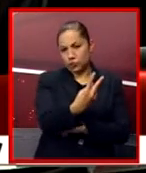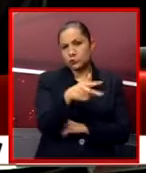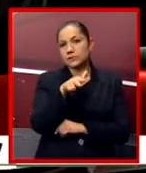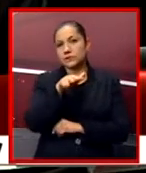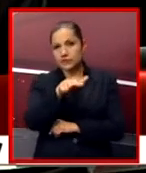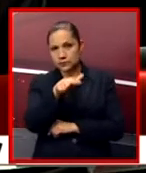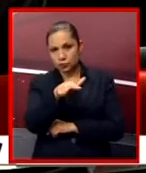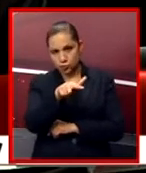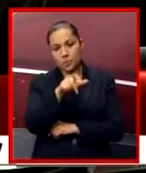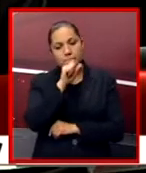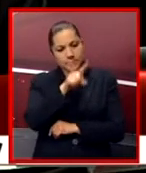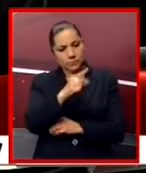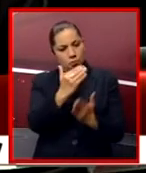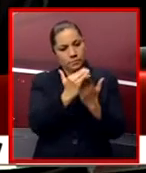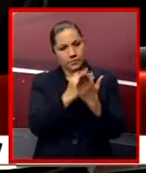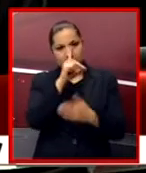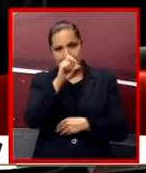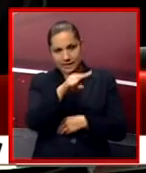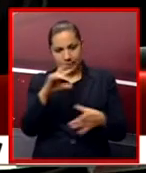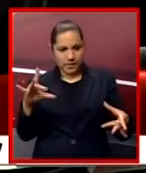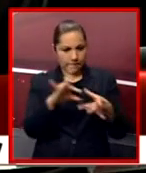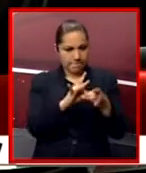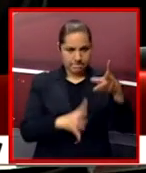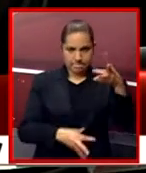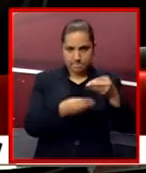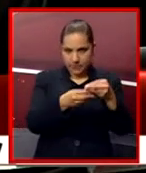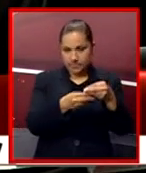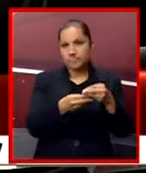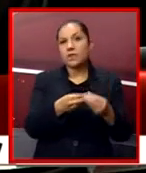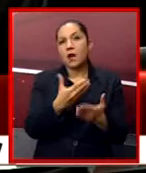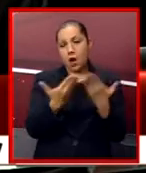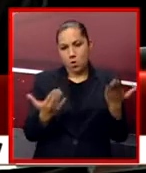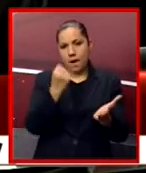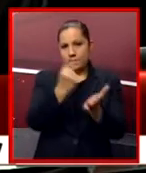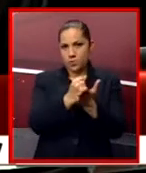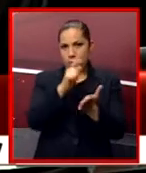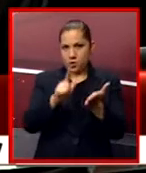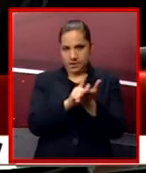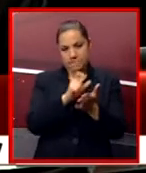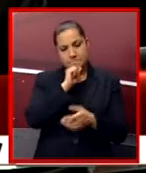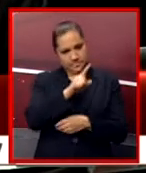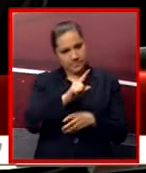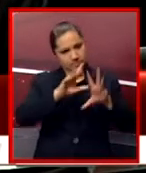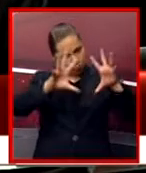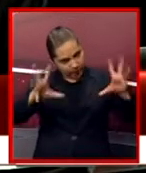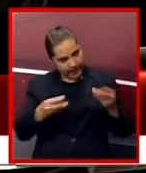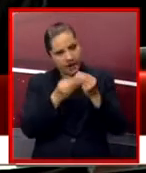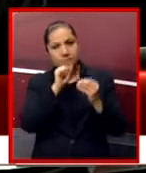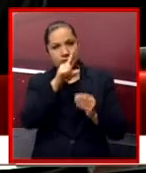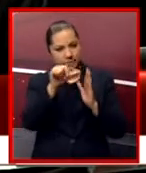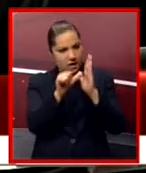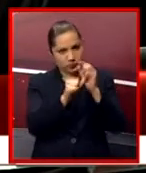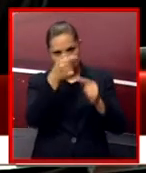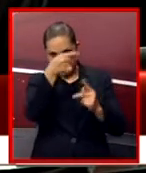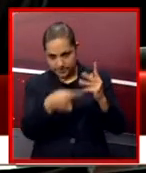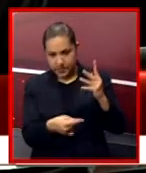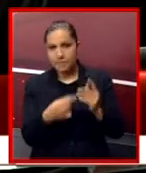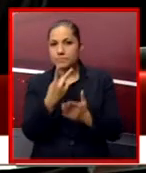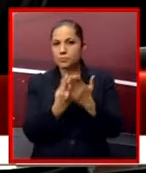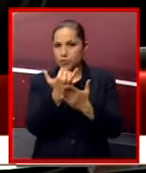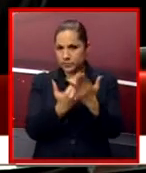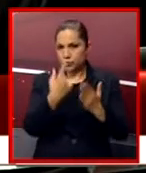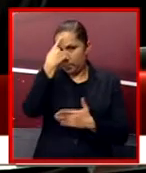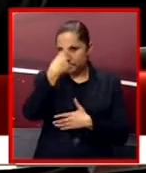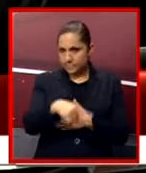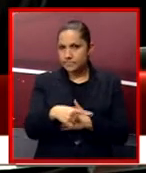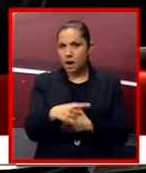18 en los términos del dictamen. Está aprobado en lo general y en lo particular el decreto por el que se expide la Ley de